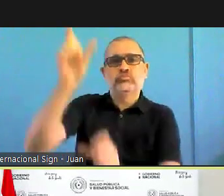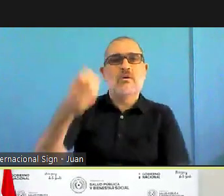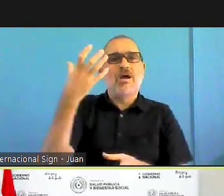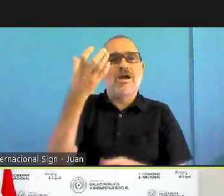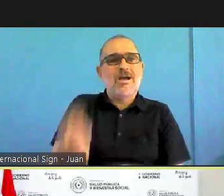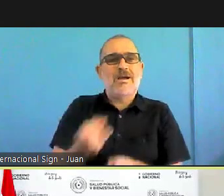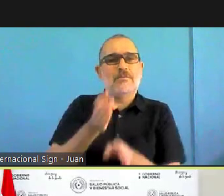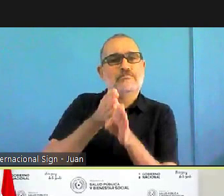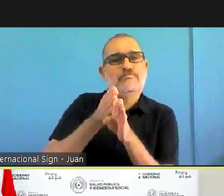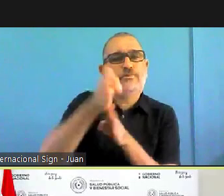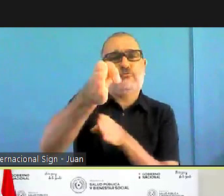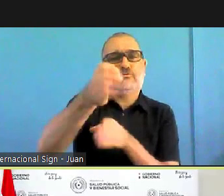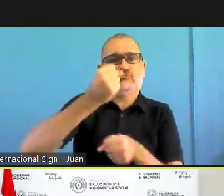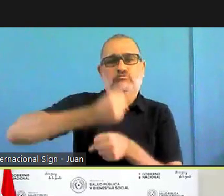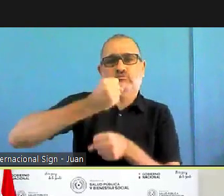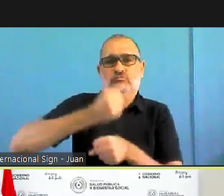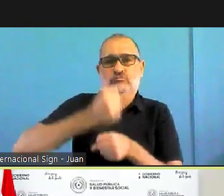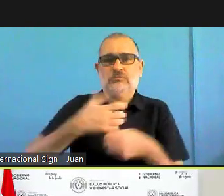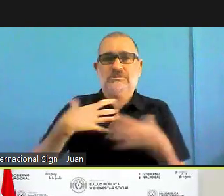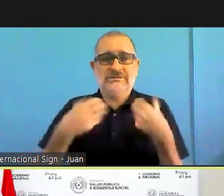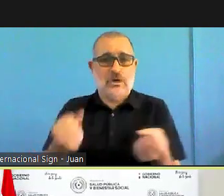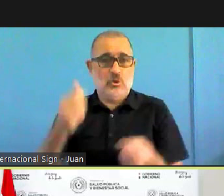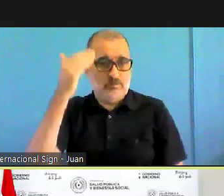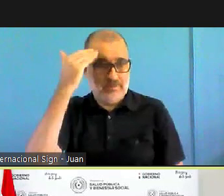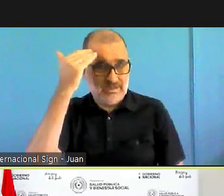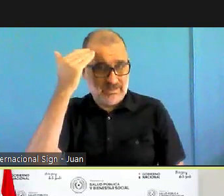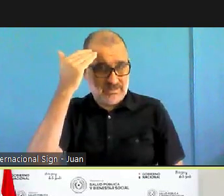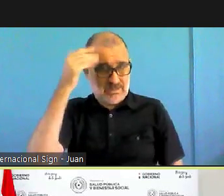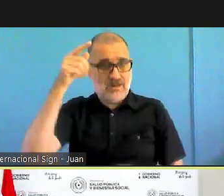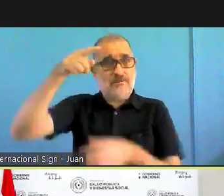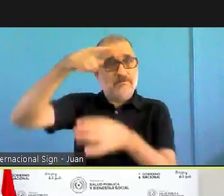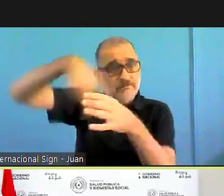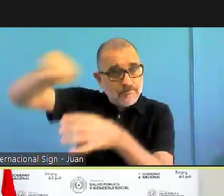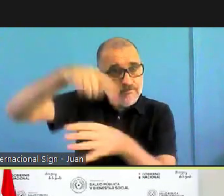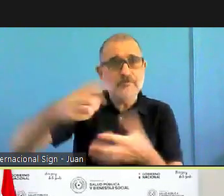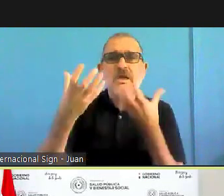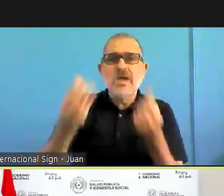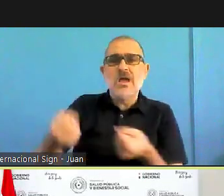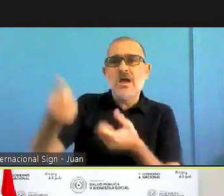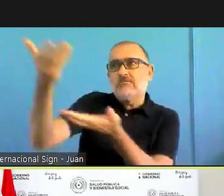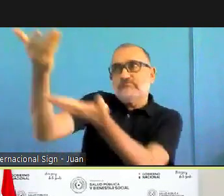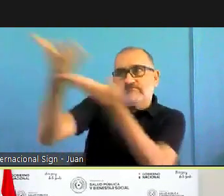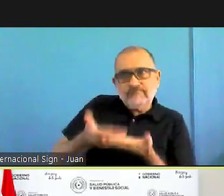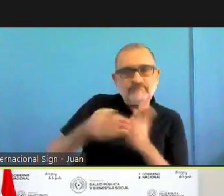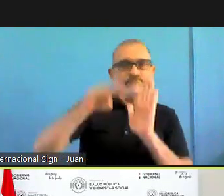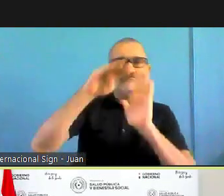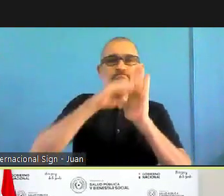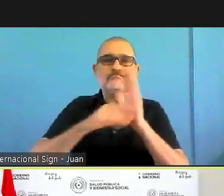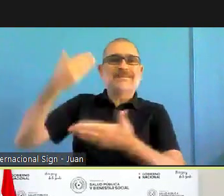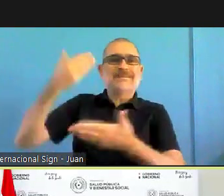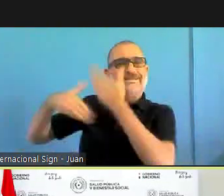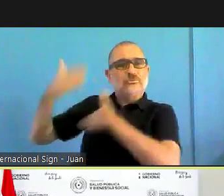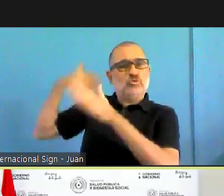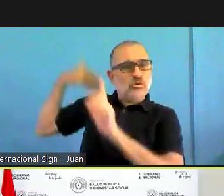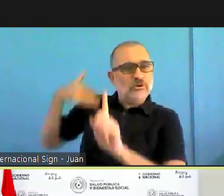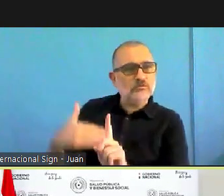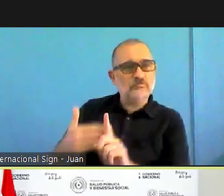otros cooperantes, ¿no? Siguiente. Bueno, esto es parte un poco de la campaña de salud